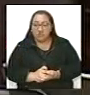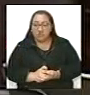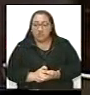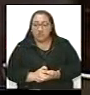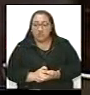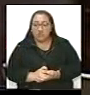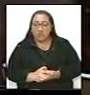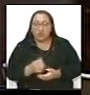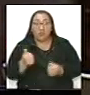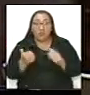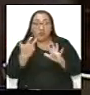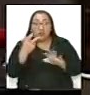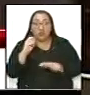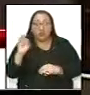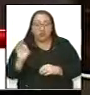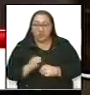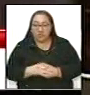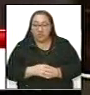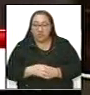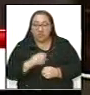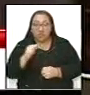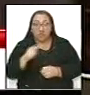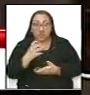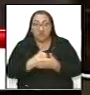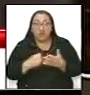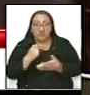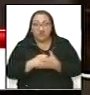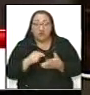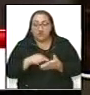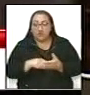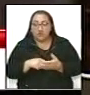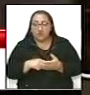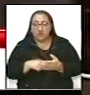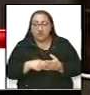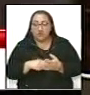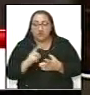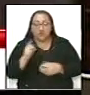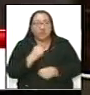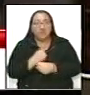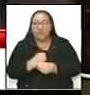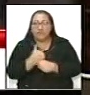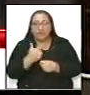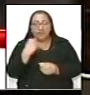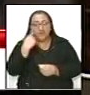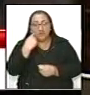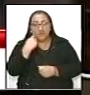el 80% de esas exoneraciones son improductivas.